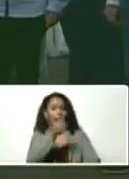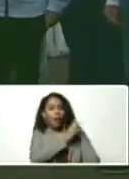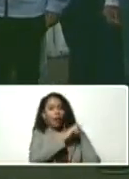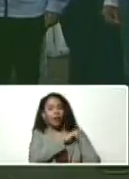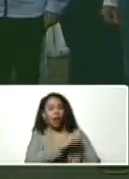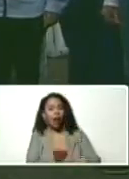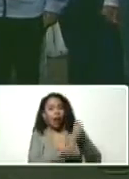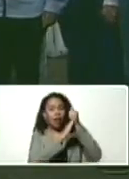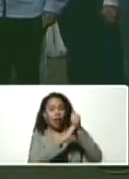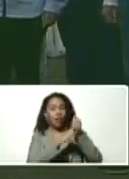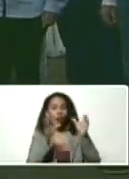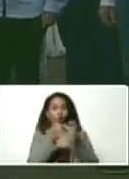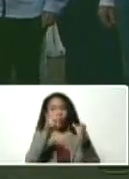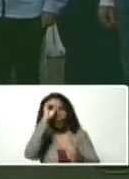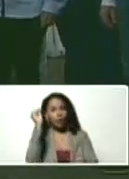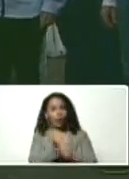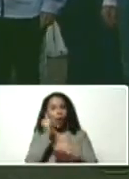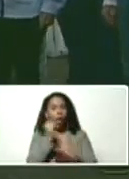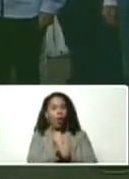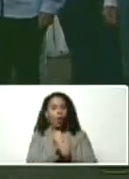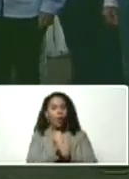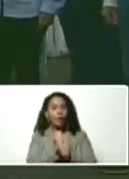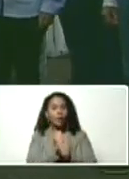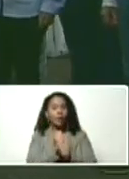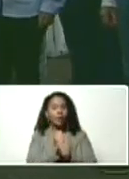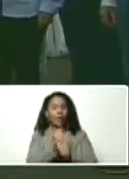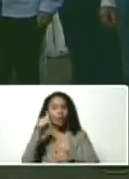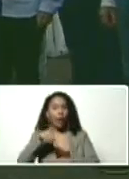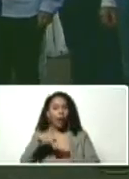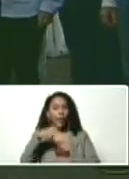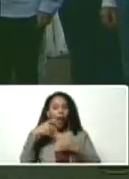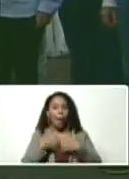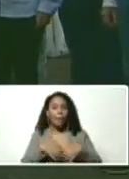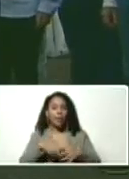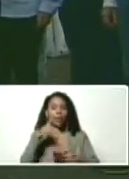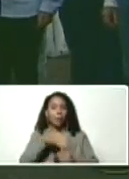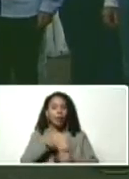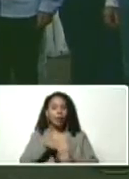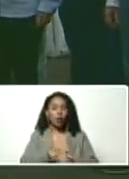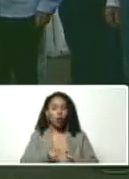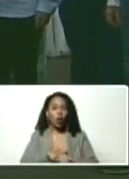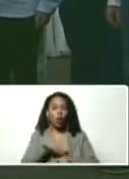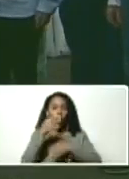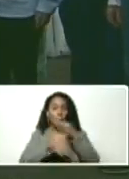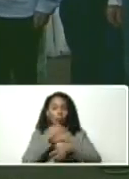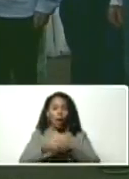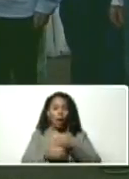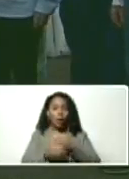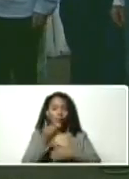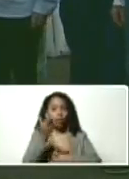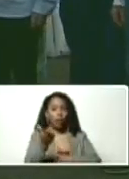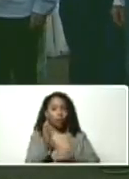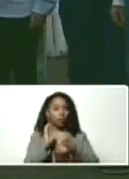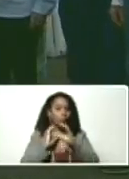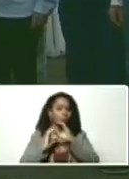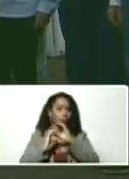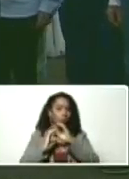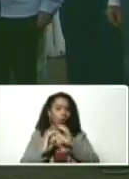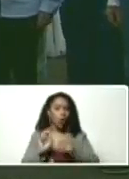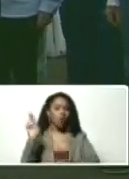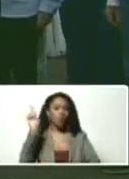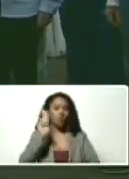lideresa de la clase trabajadora de Propilven, quien le va a explicar a usted, conversadito, los